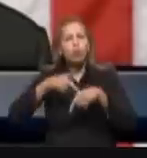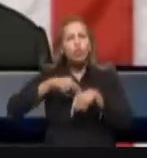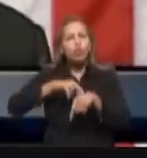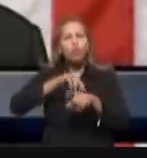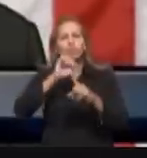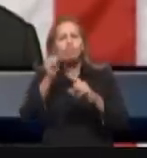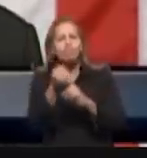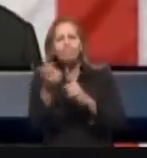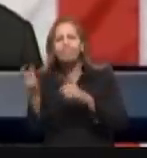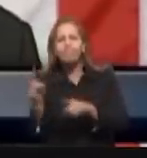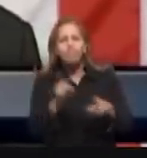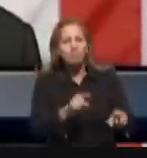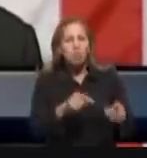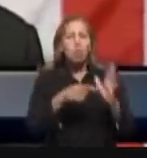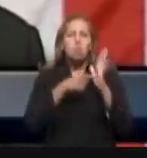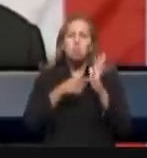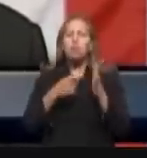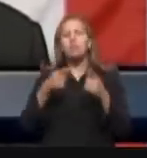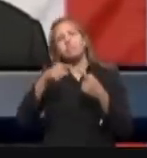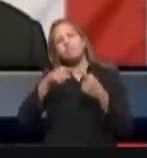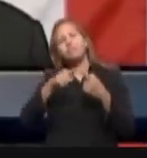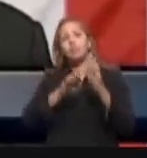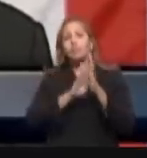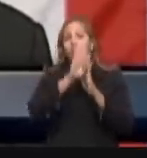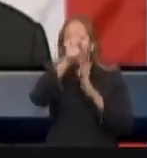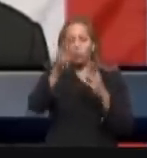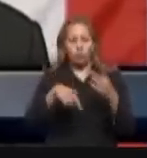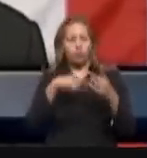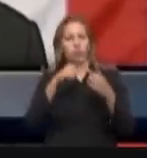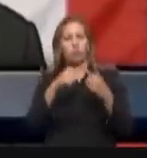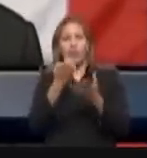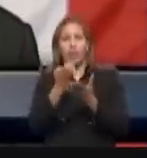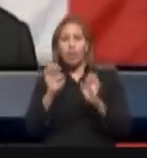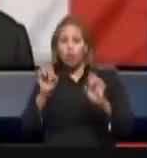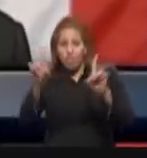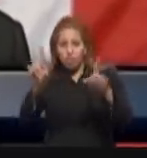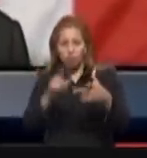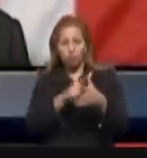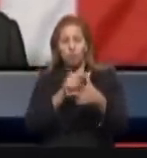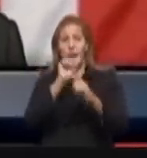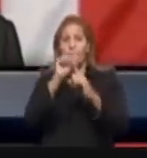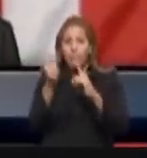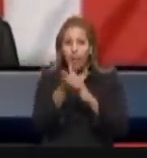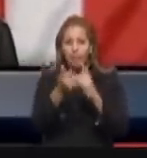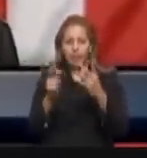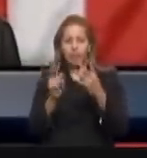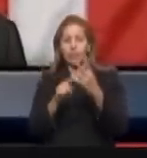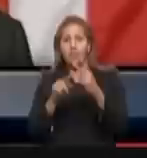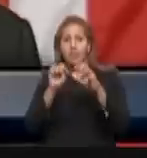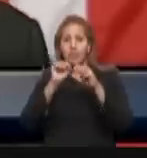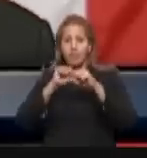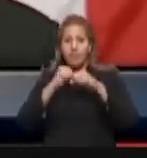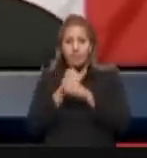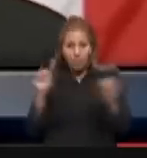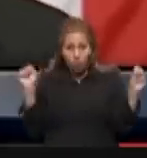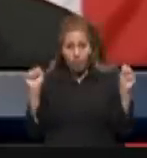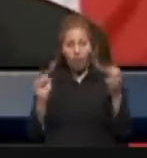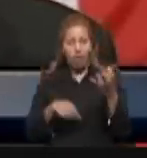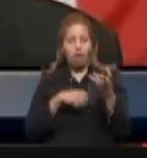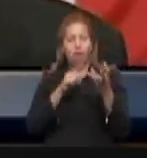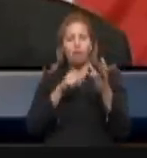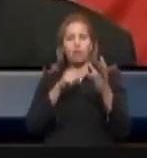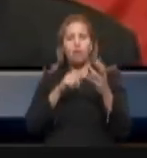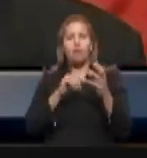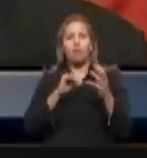enfaticé en los temas de desarrollo económico, educación, ambiente, seguridad y preparación